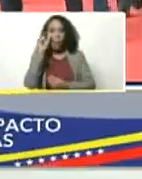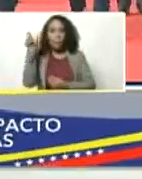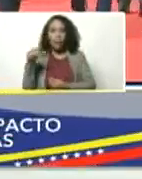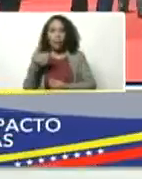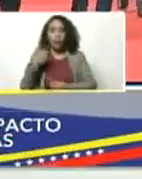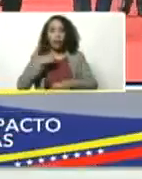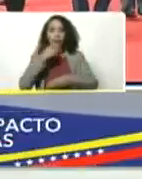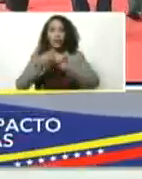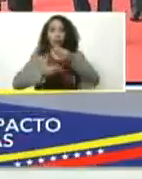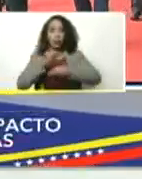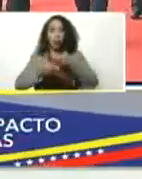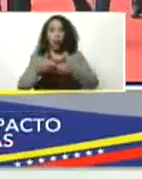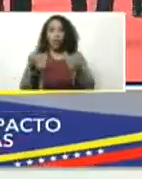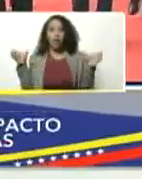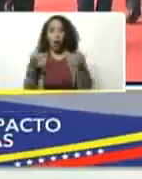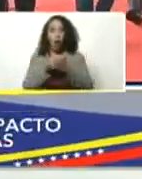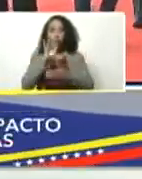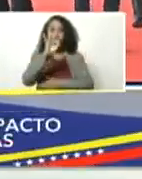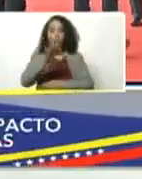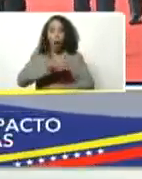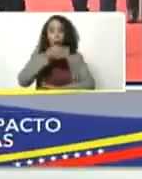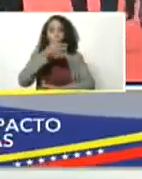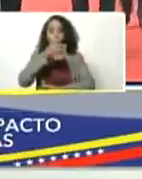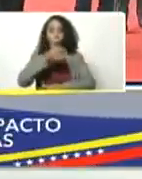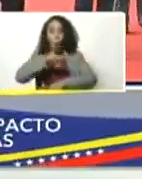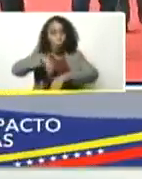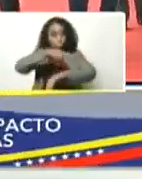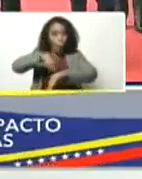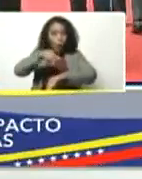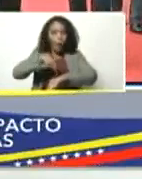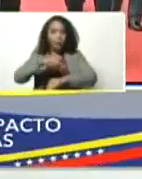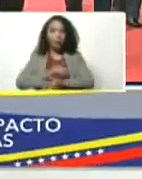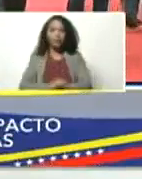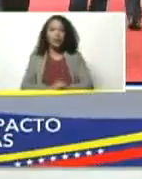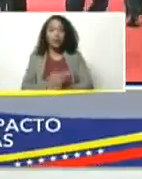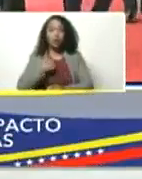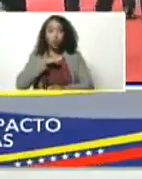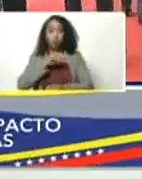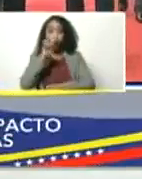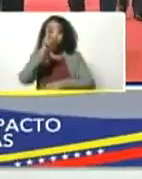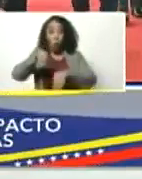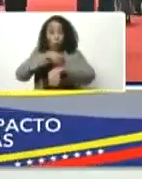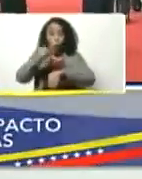reunión casi de 3 horas. Y 2 horas y media estuvimos hablando